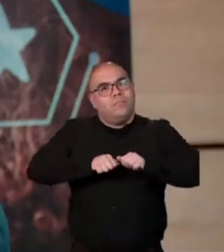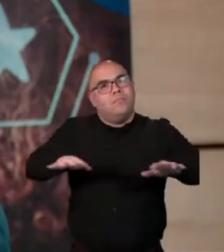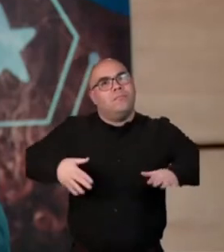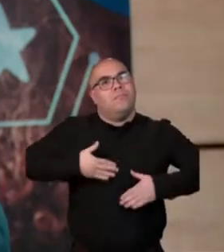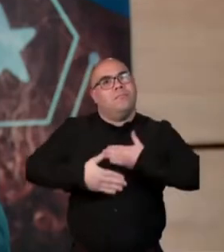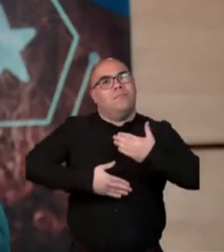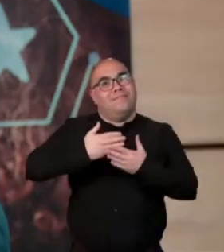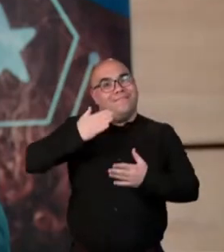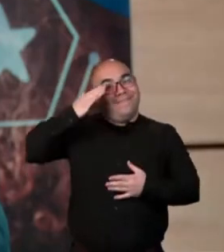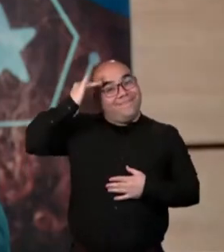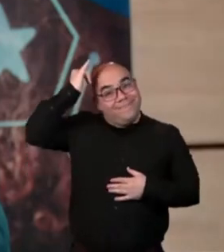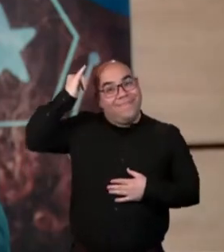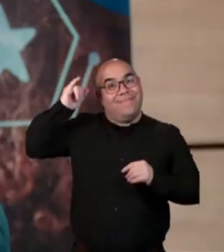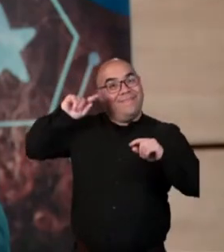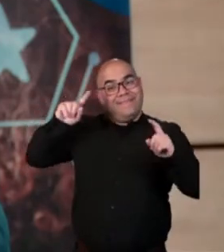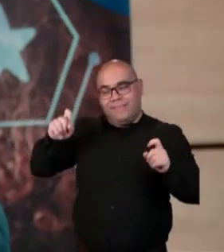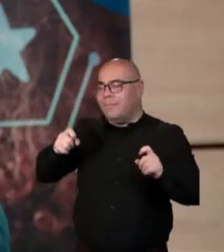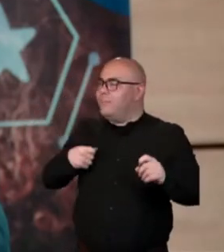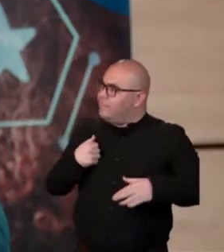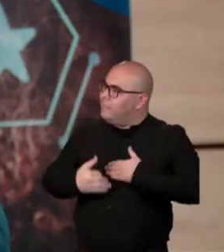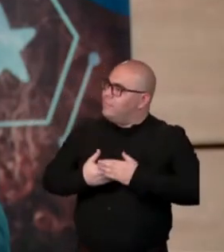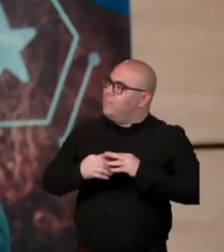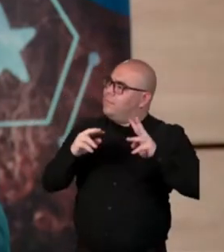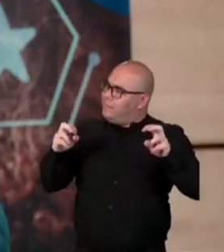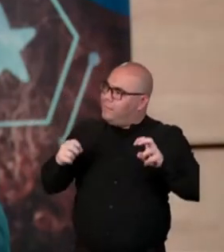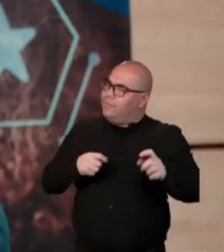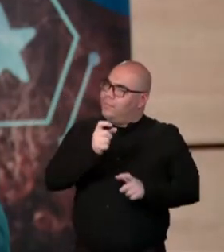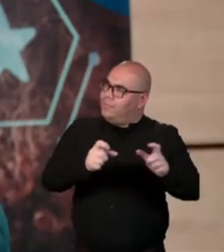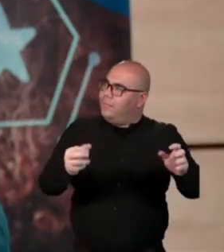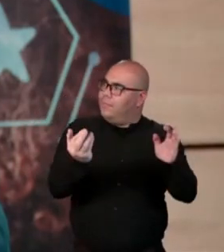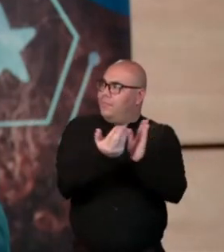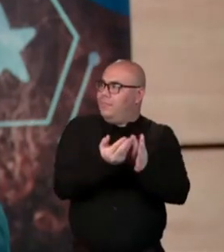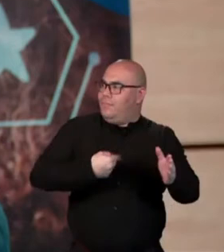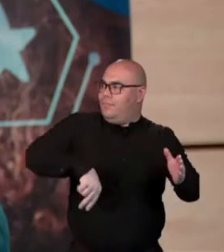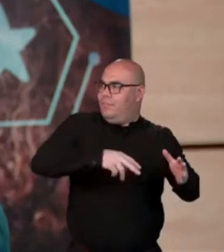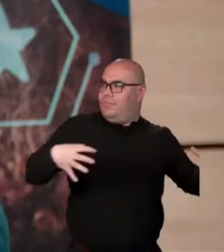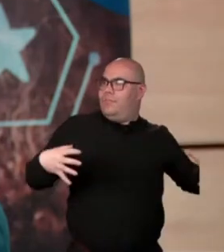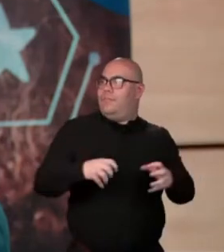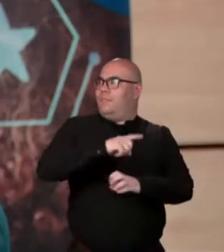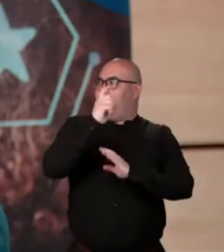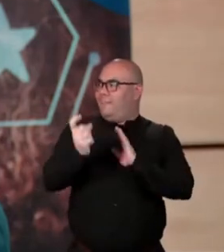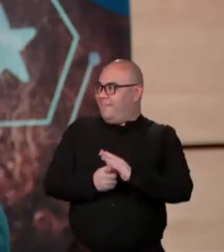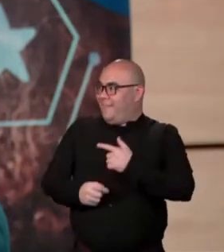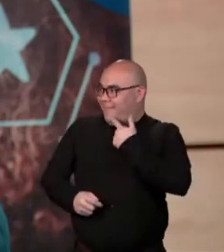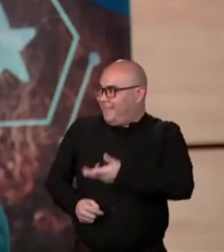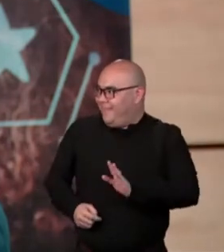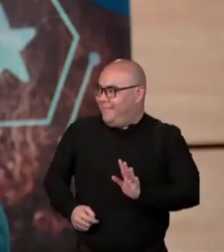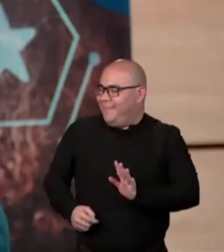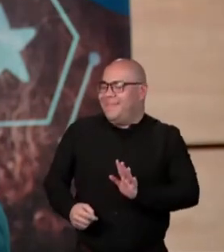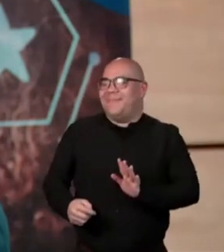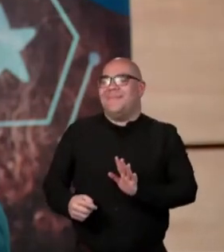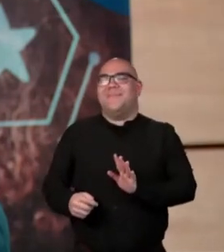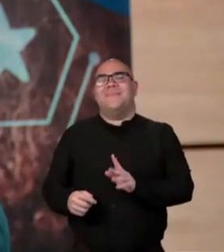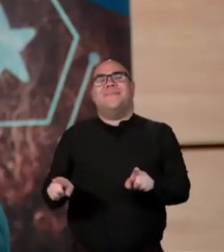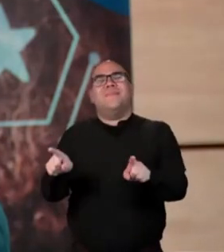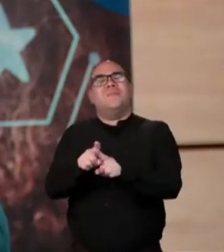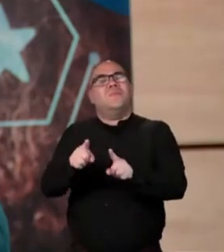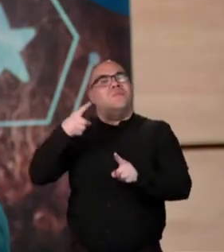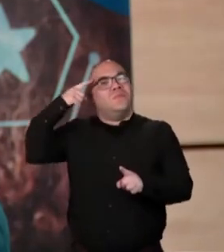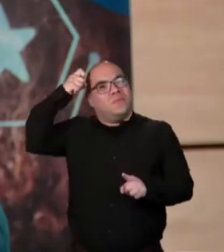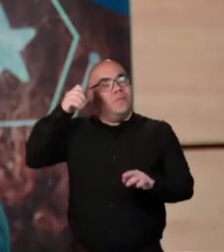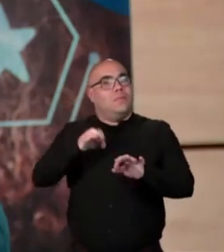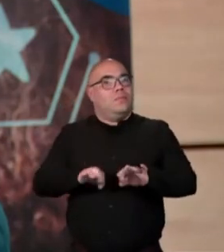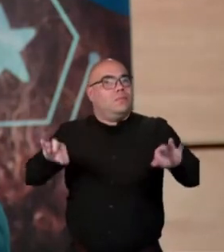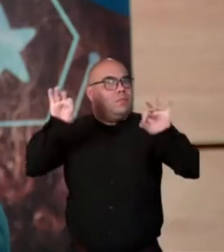logra el resultado de aprendizaje en nuestros estudiantes como un total entonces ahí aparecen unos retos importantes y